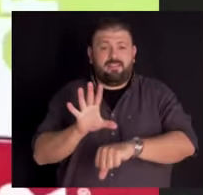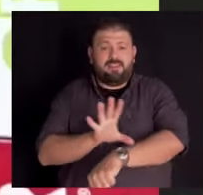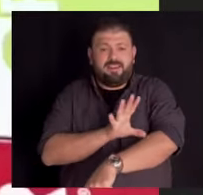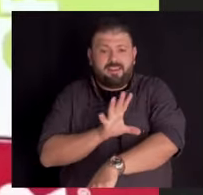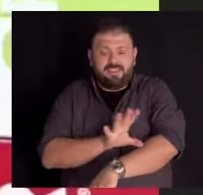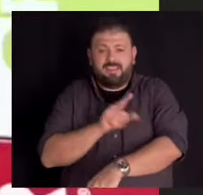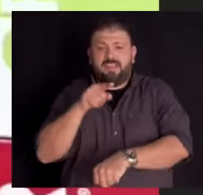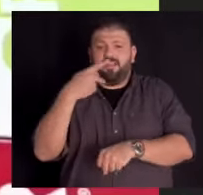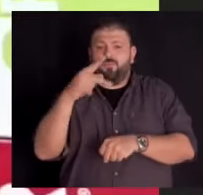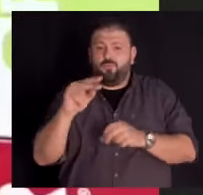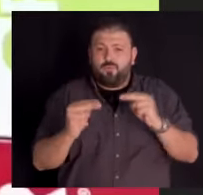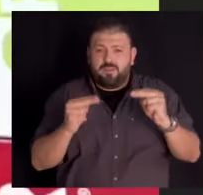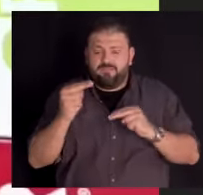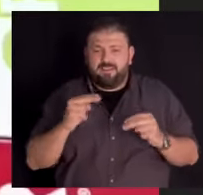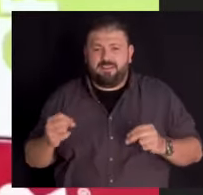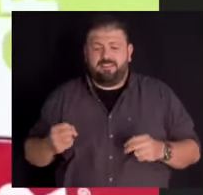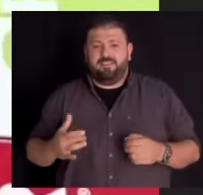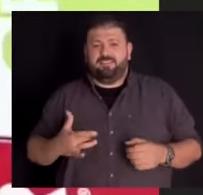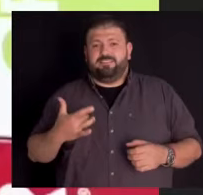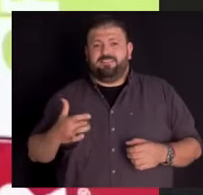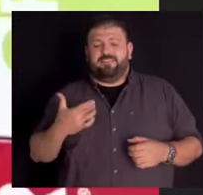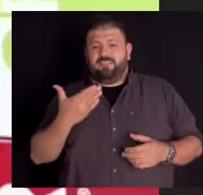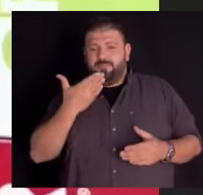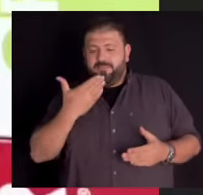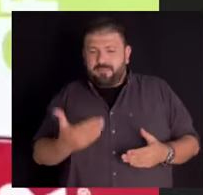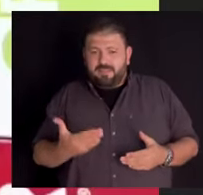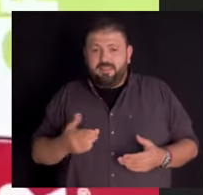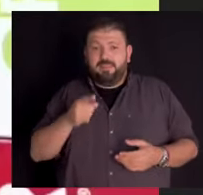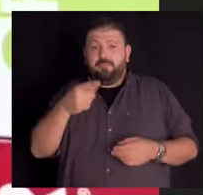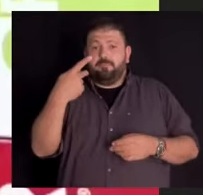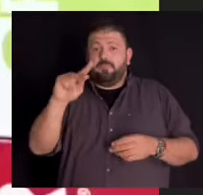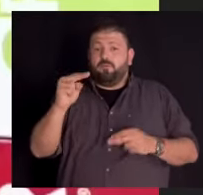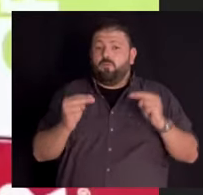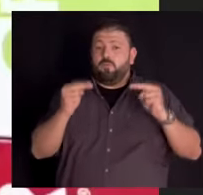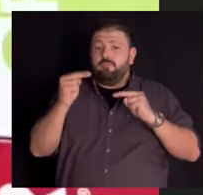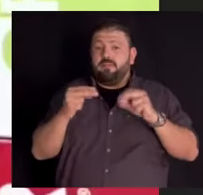emocional, tu nivel de nutrientes es un nivel 1.